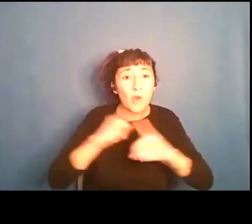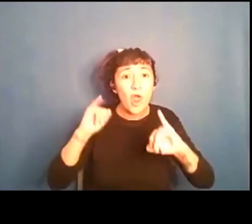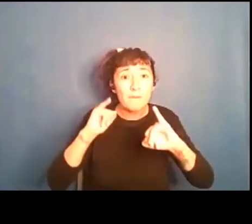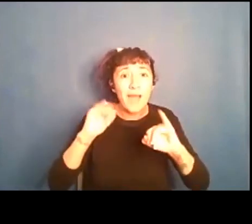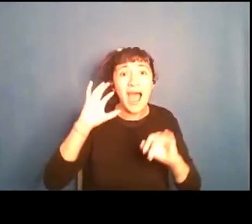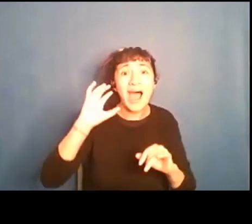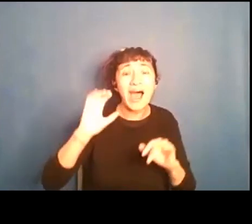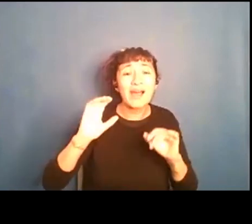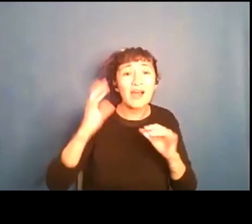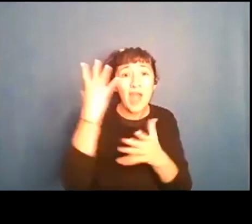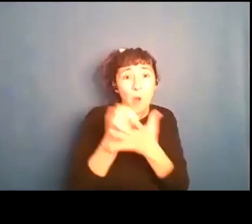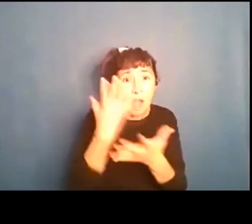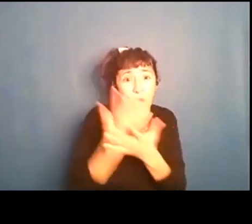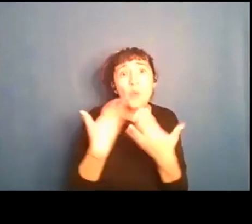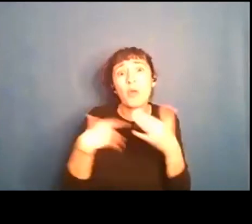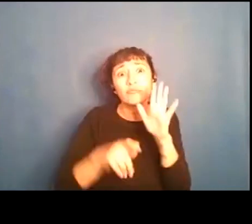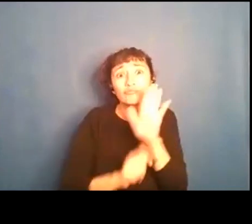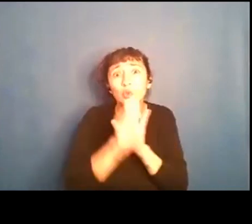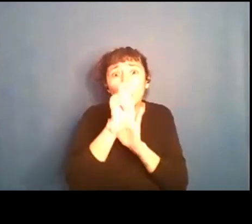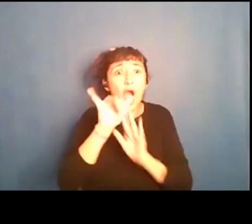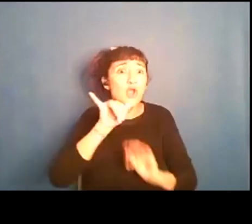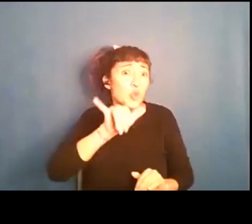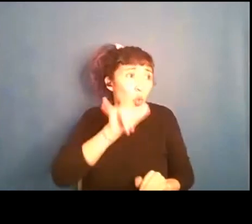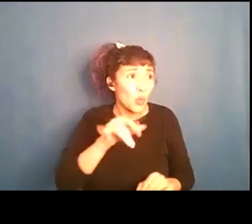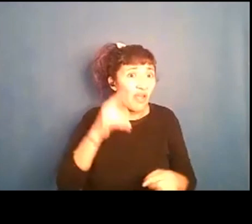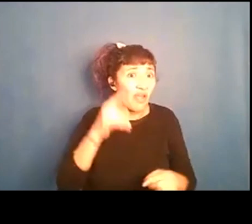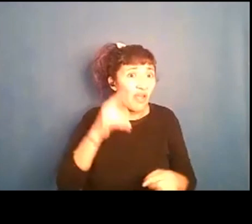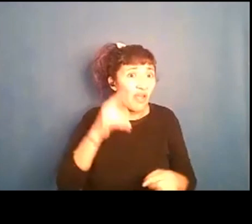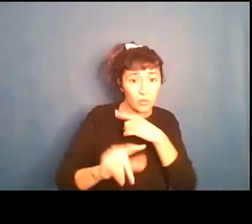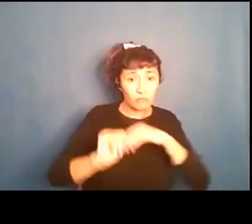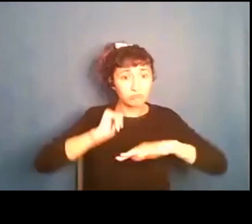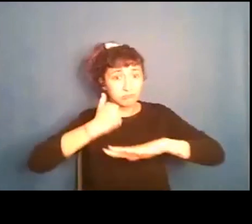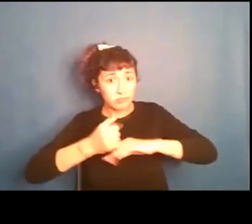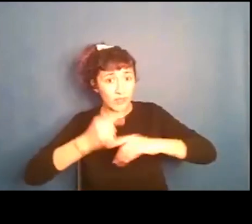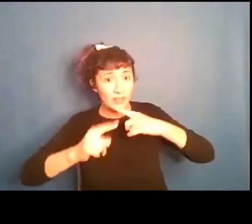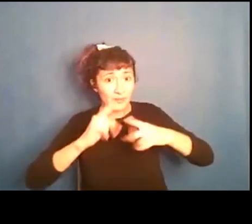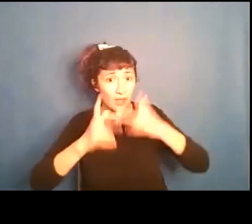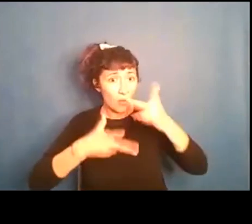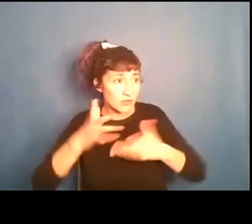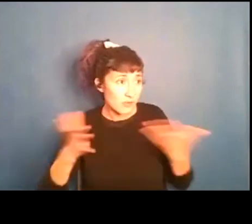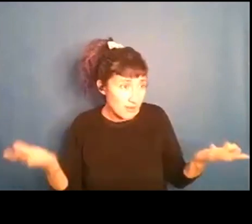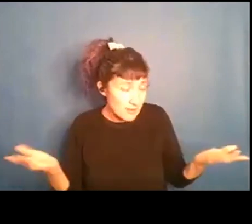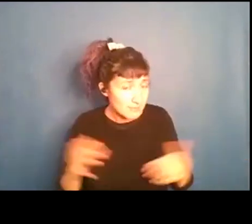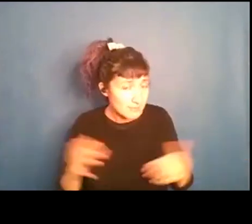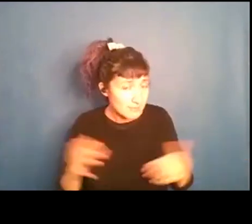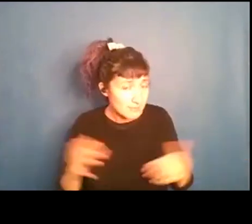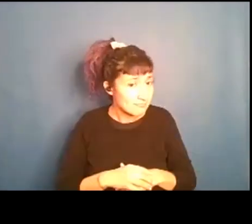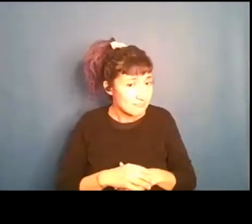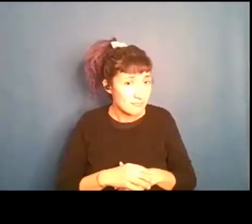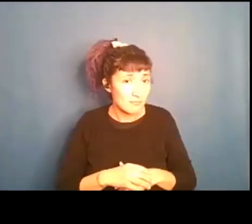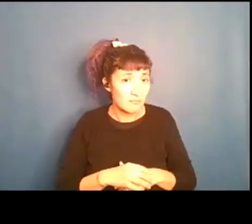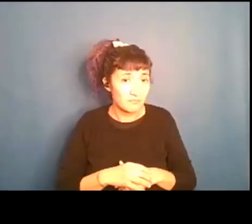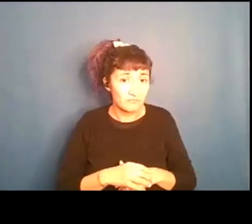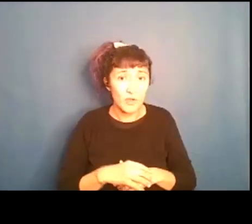YouTube en vivo de la radio con un intérprete de lenguaje de señas en las dos